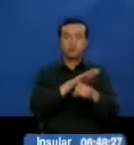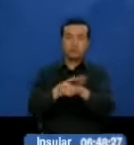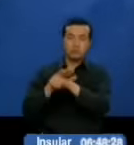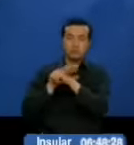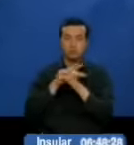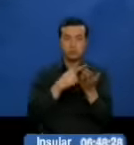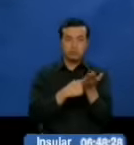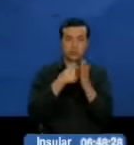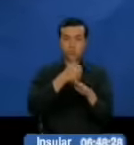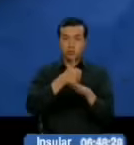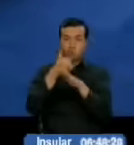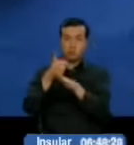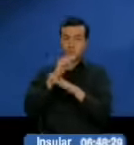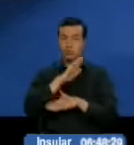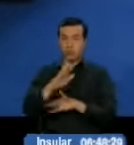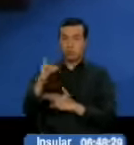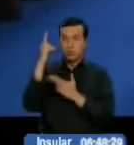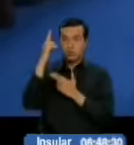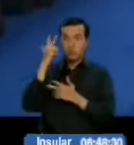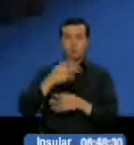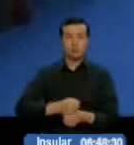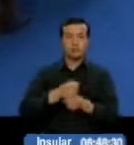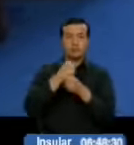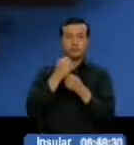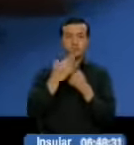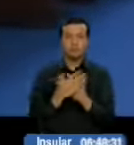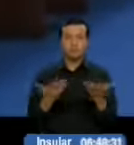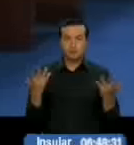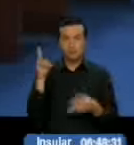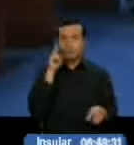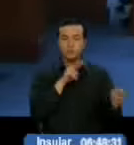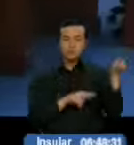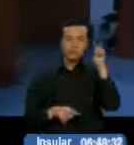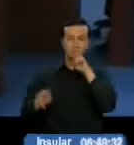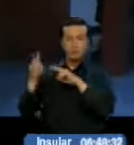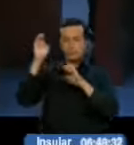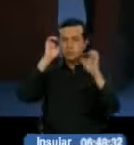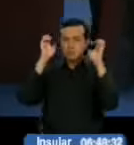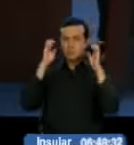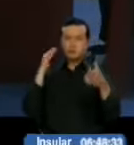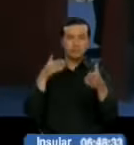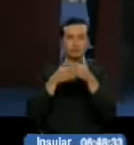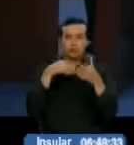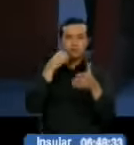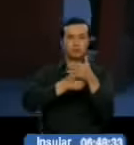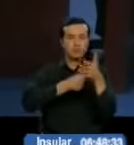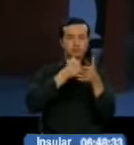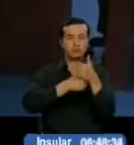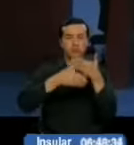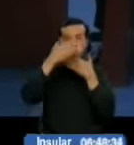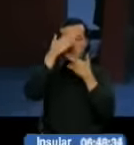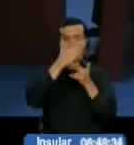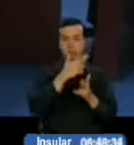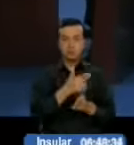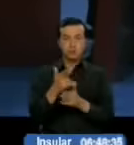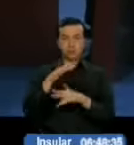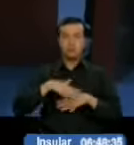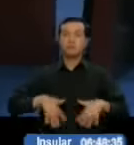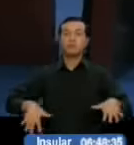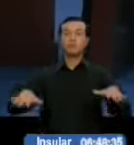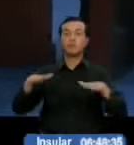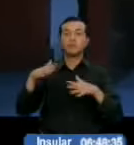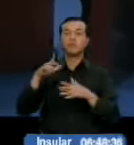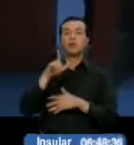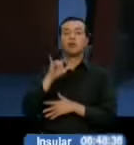Pentágono a los principales funcionarios militares y de seguridad nacional para evaluar las estrategias en la lucha contra el autoproclamado Estado Islámico en territorios